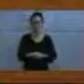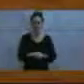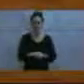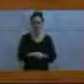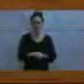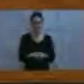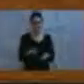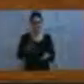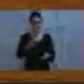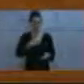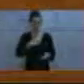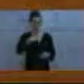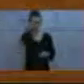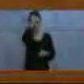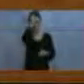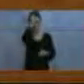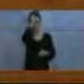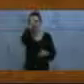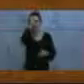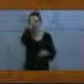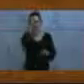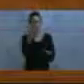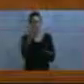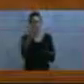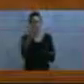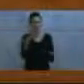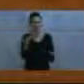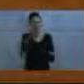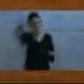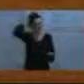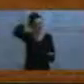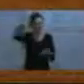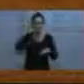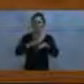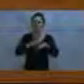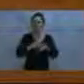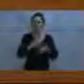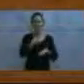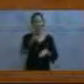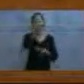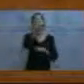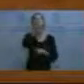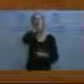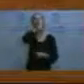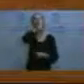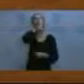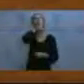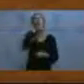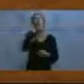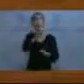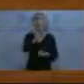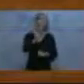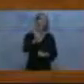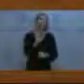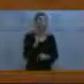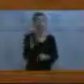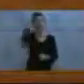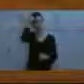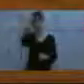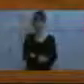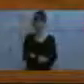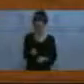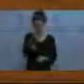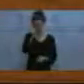me parece que es una gran hipocresía política decir estas cosas en unos tuits y luego